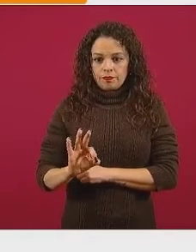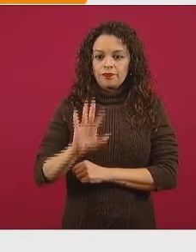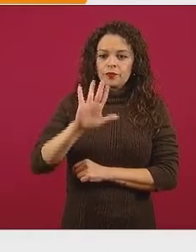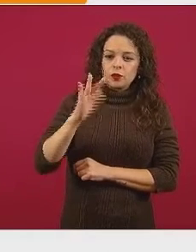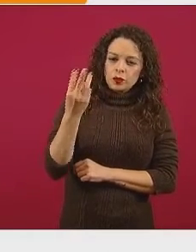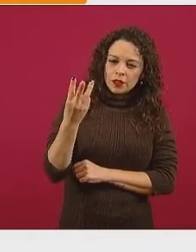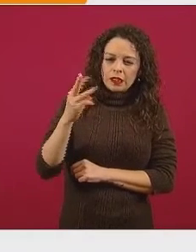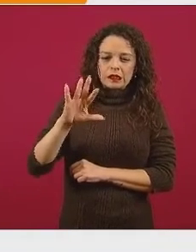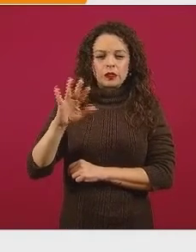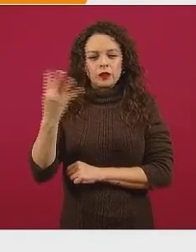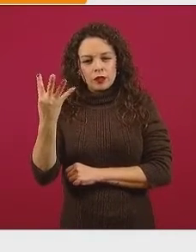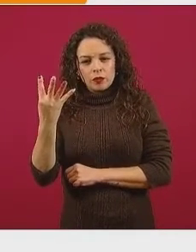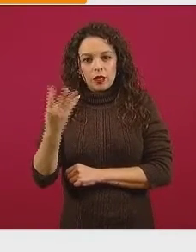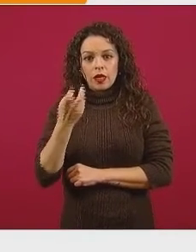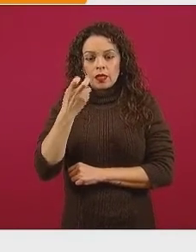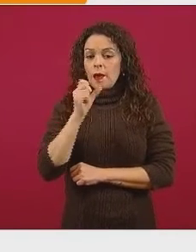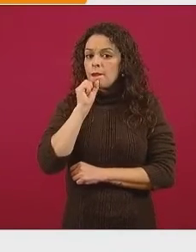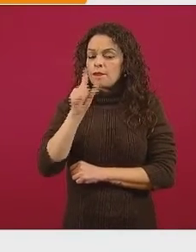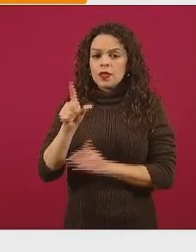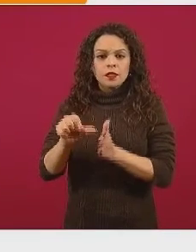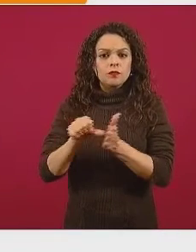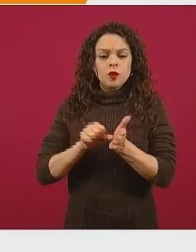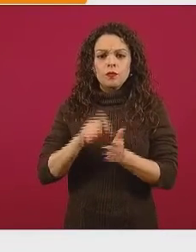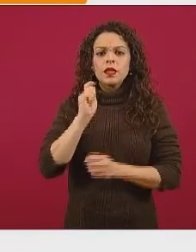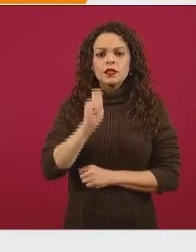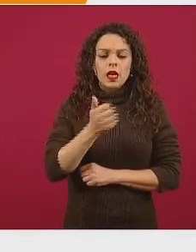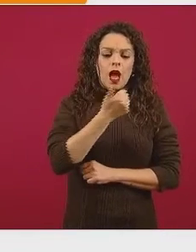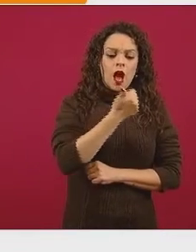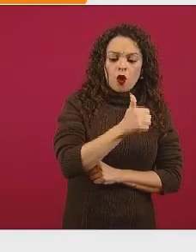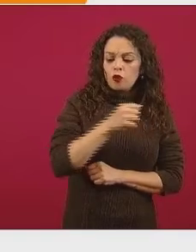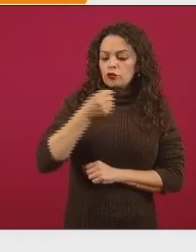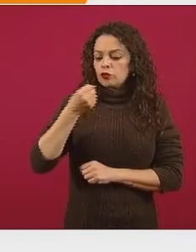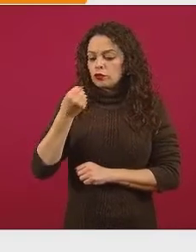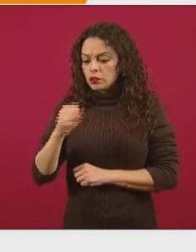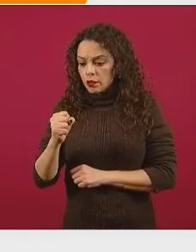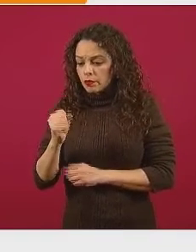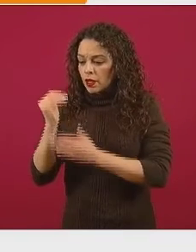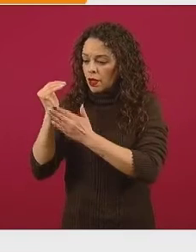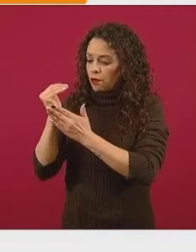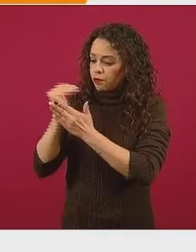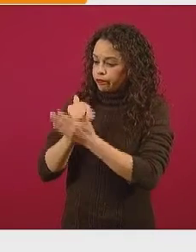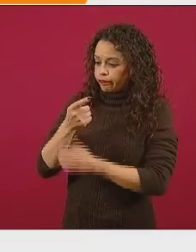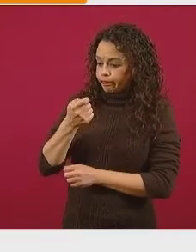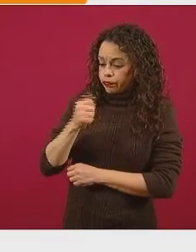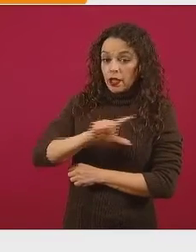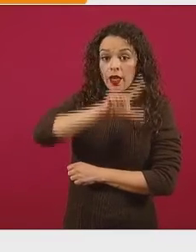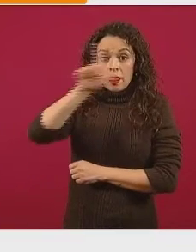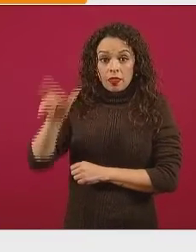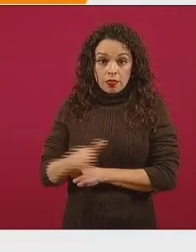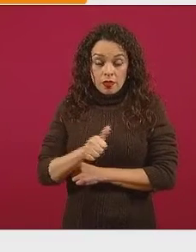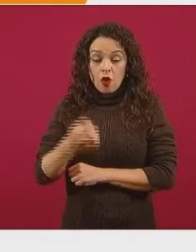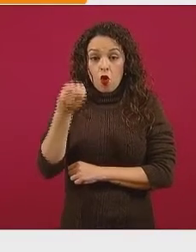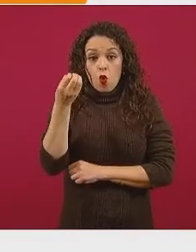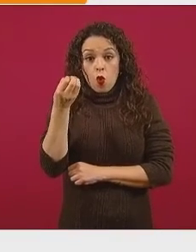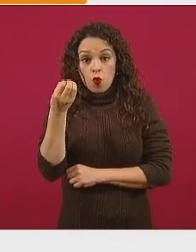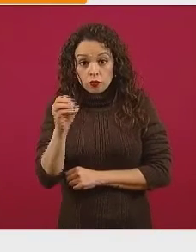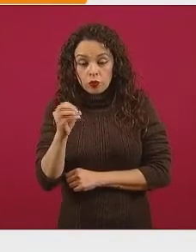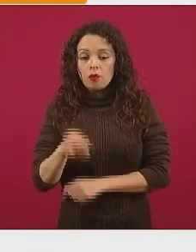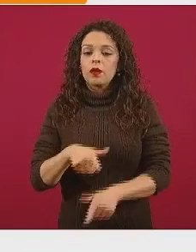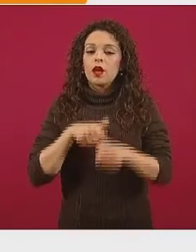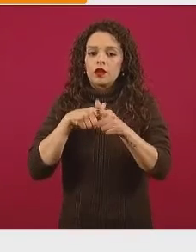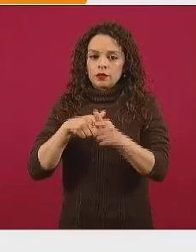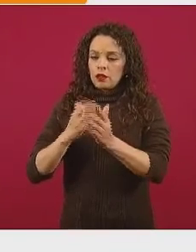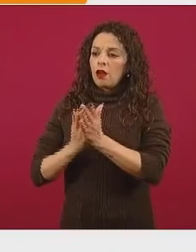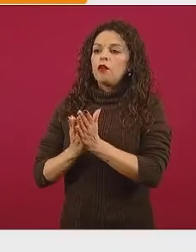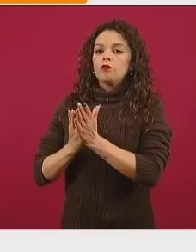53-54%. Durante los mismos meses, agosto y septiembre, descendió y después desde octubre se ha mantenido en fluctuación, pero con